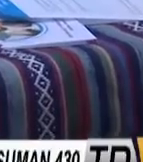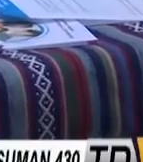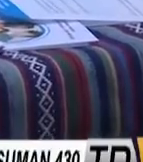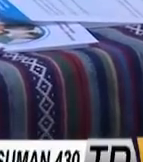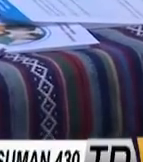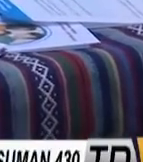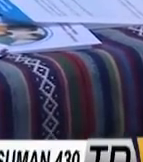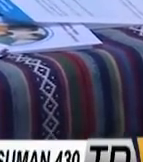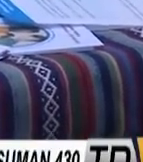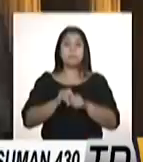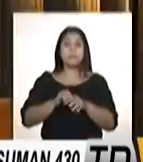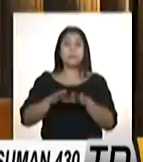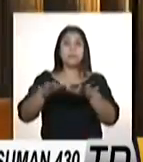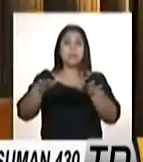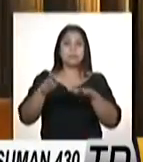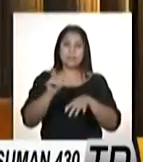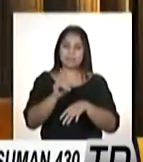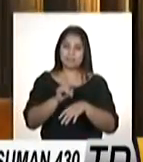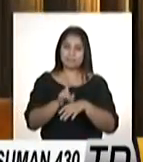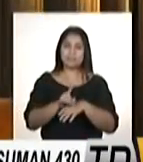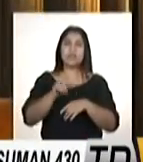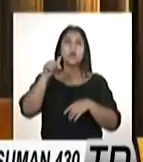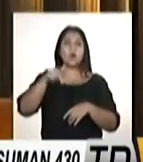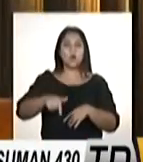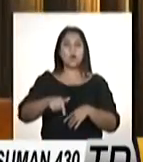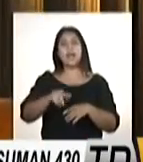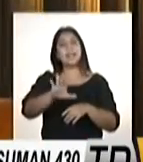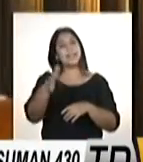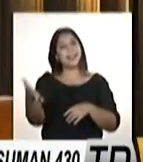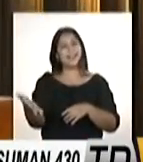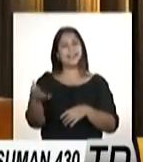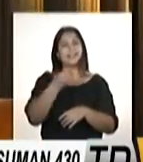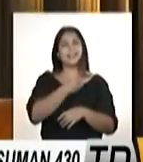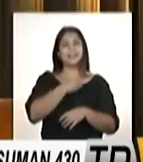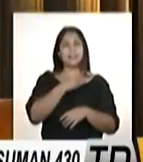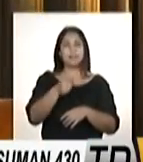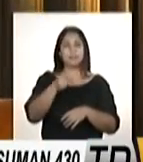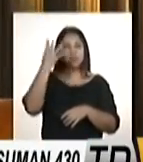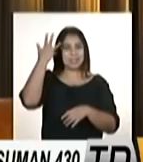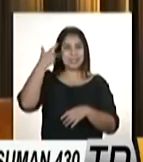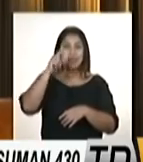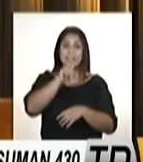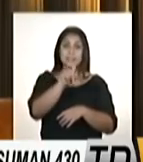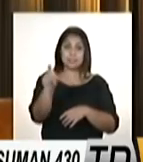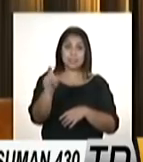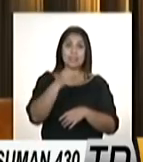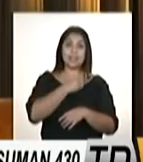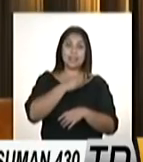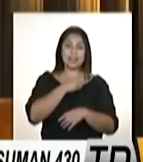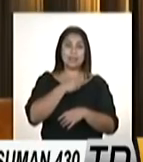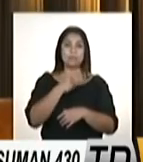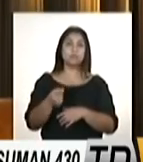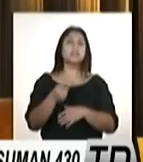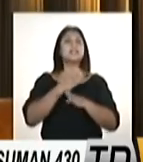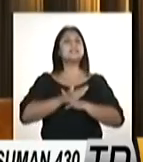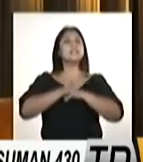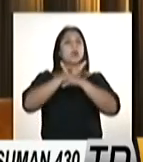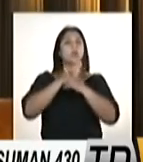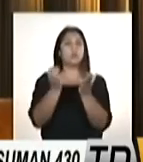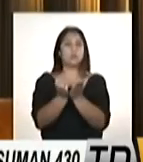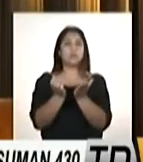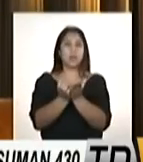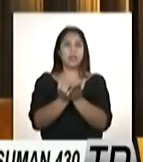su seguro médico de atención. Queríamos inaugurar el día de ayer, en el día 100, el seguro escolar de preprimaria y primaria,